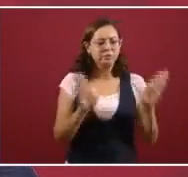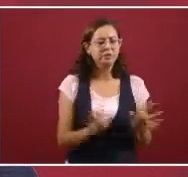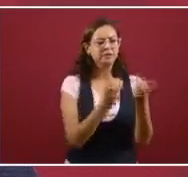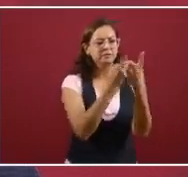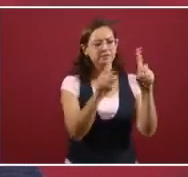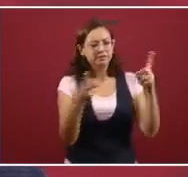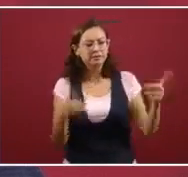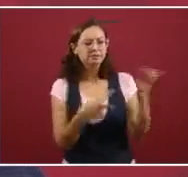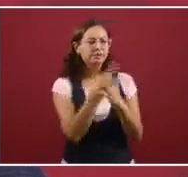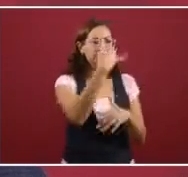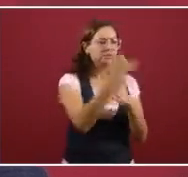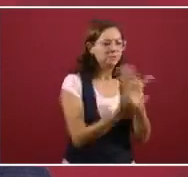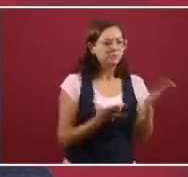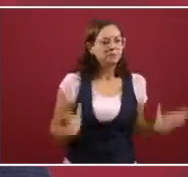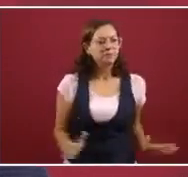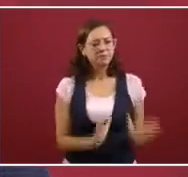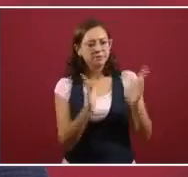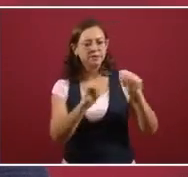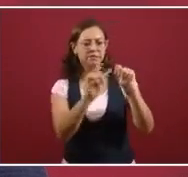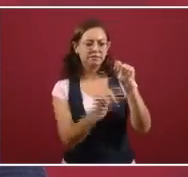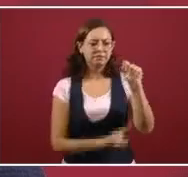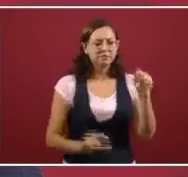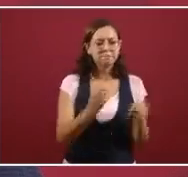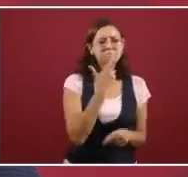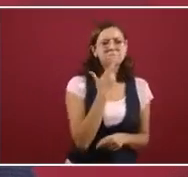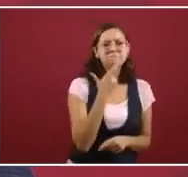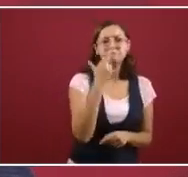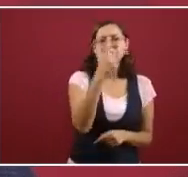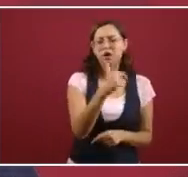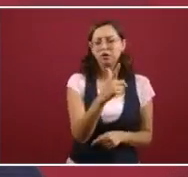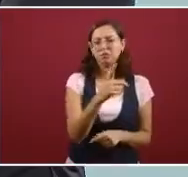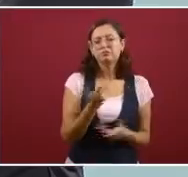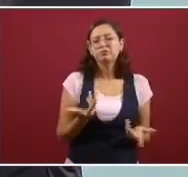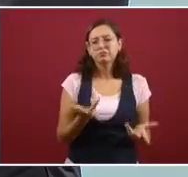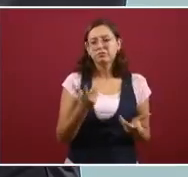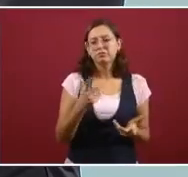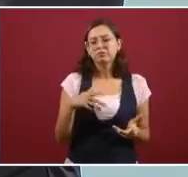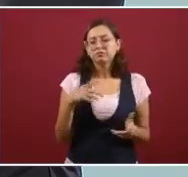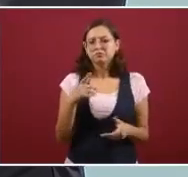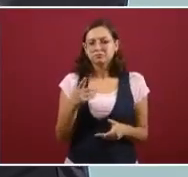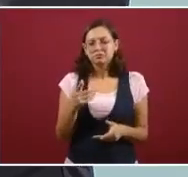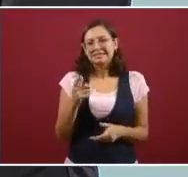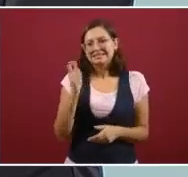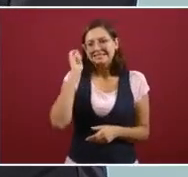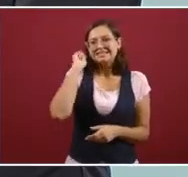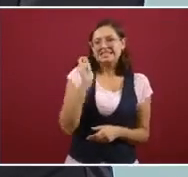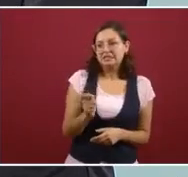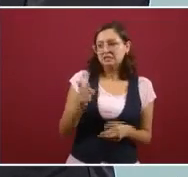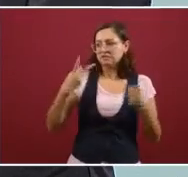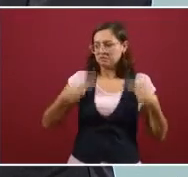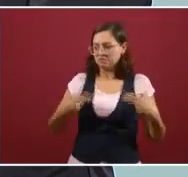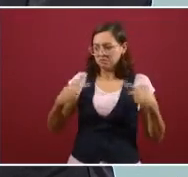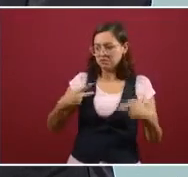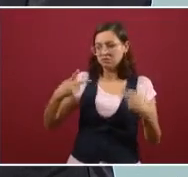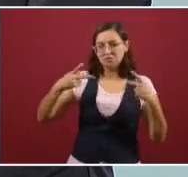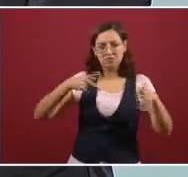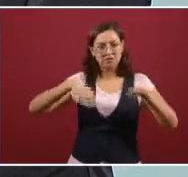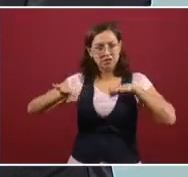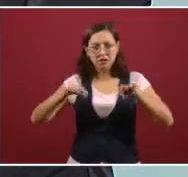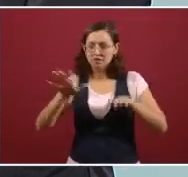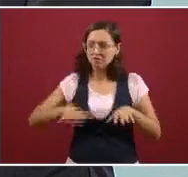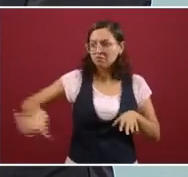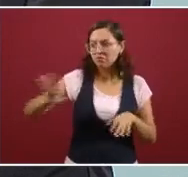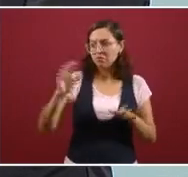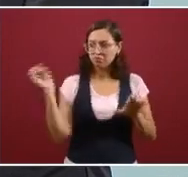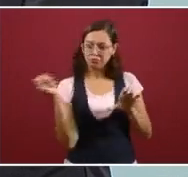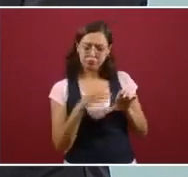de México. Es decir, con el ahorro de todos los mexicanos podemos ver a cualquier estado de la República que vayamos los